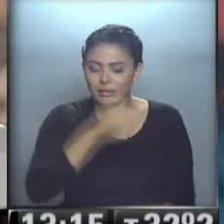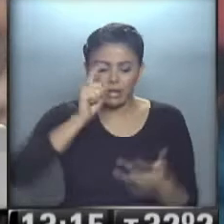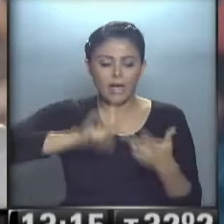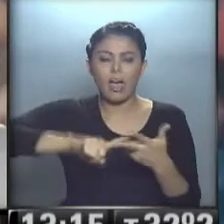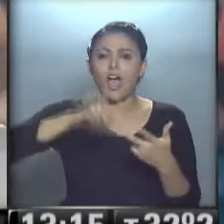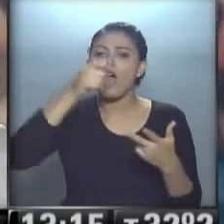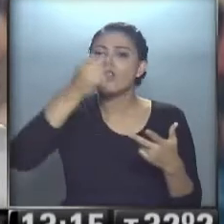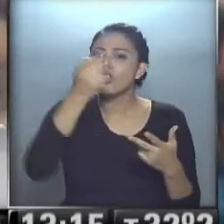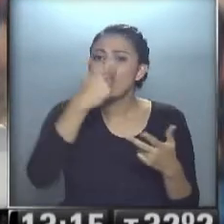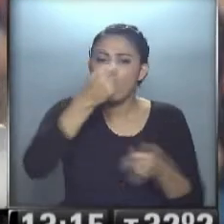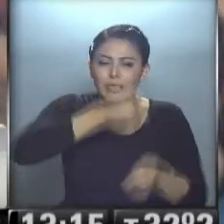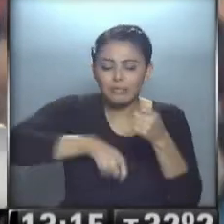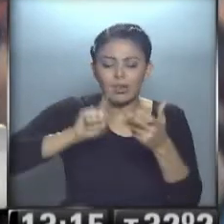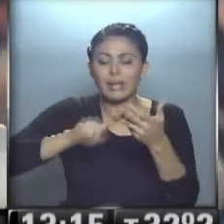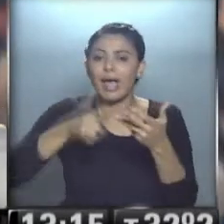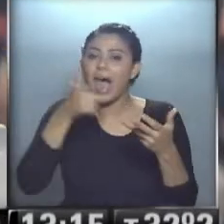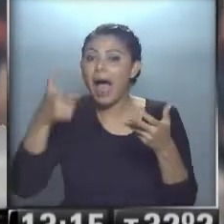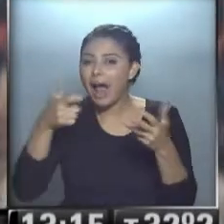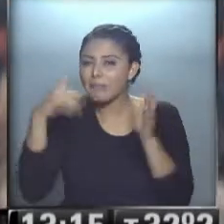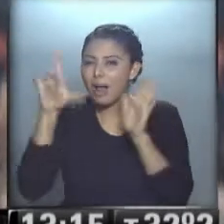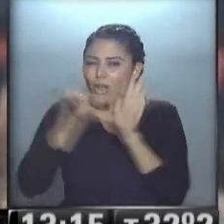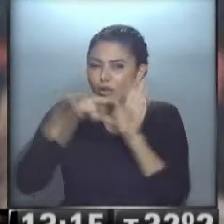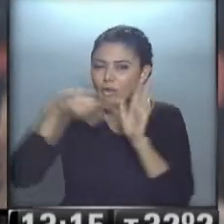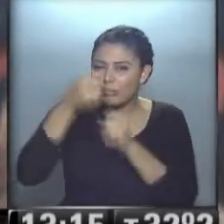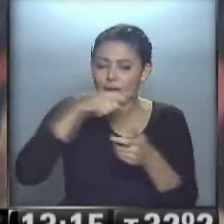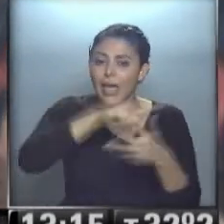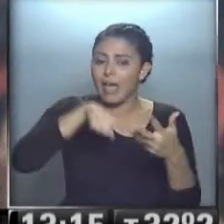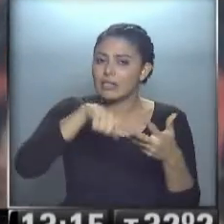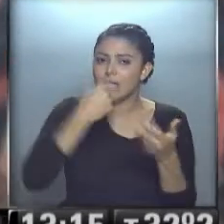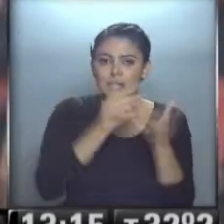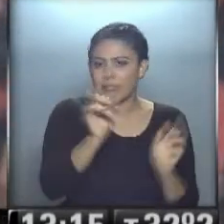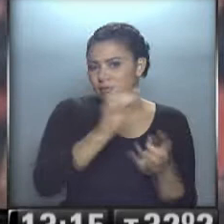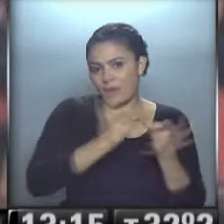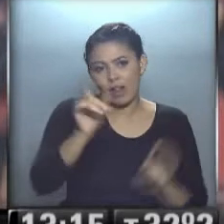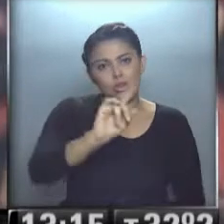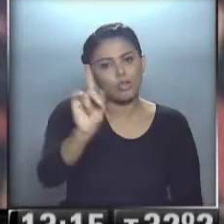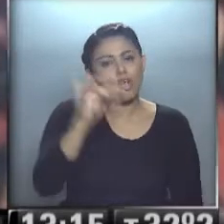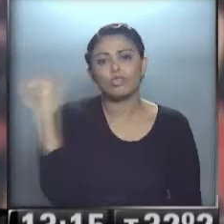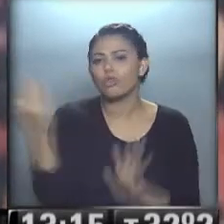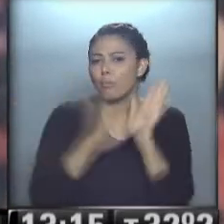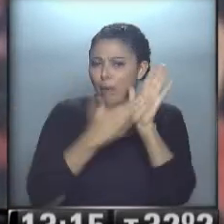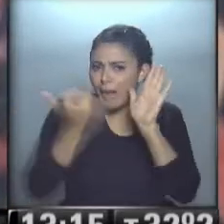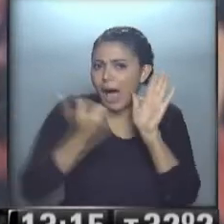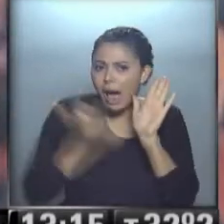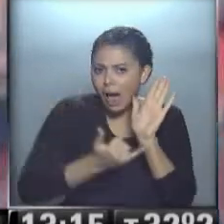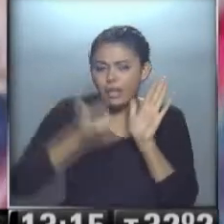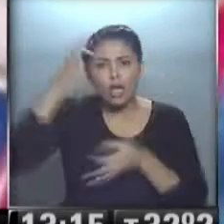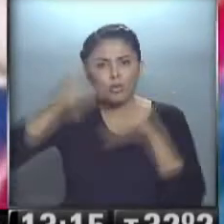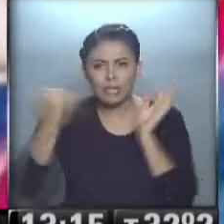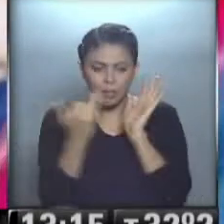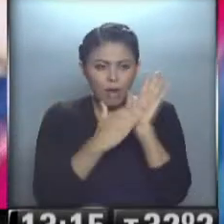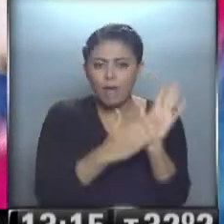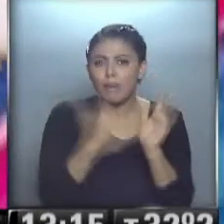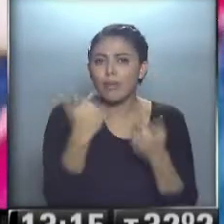de droga y de arma y que de esa no van a zafar porque tienen todas las pruebas suficientes la justicia para